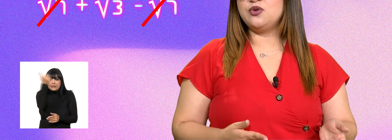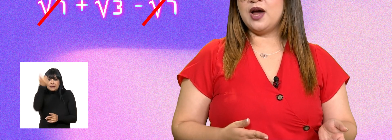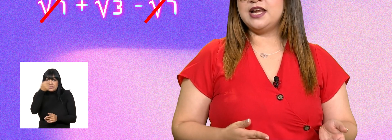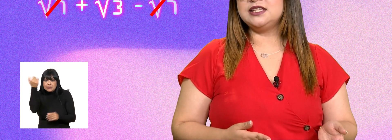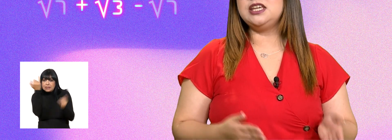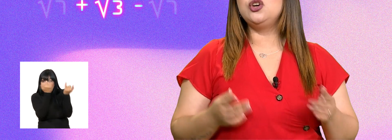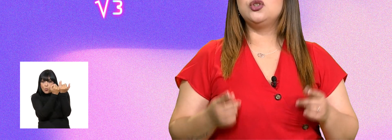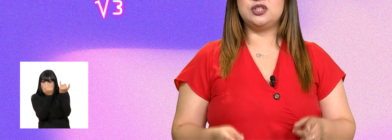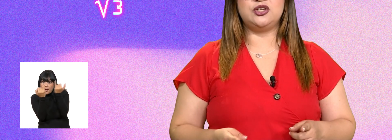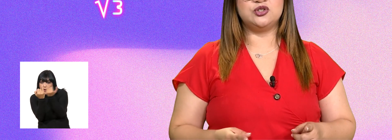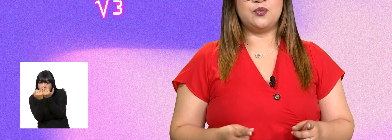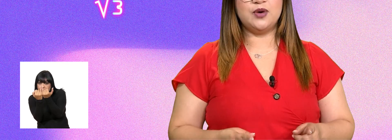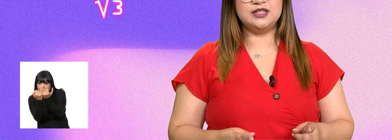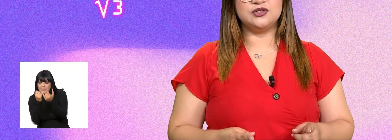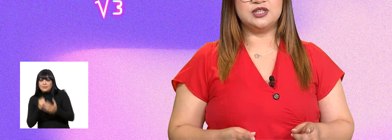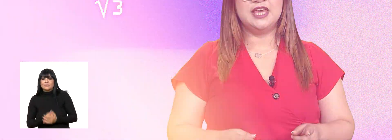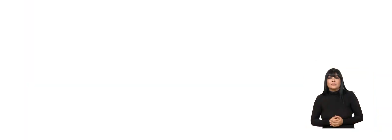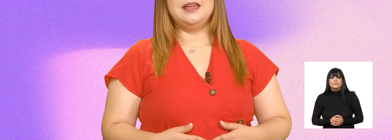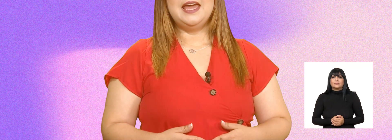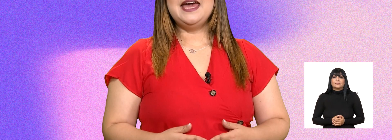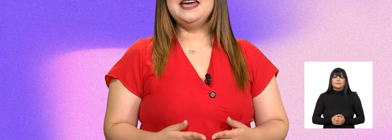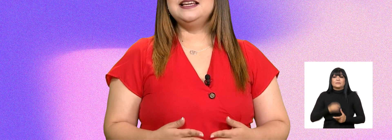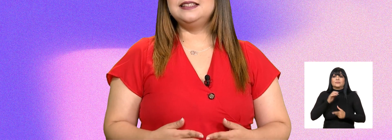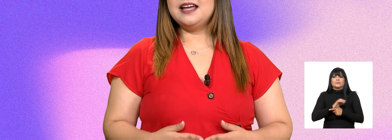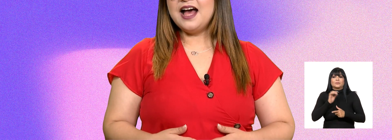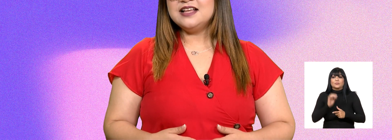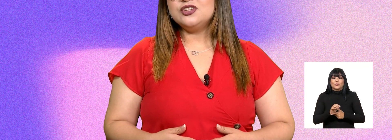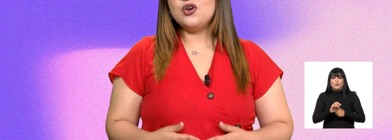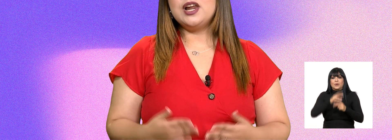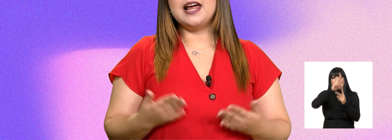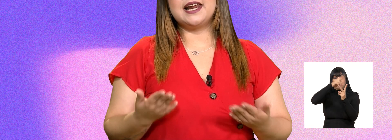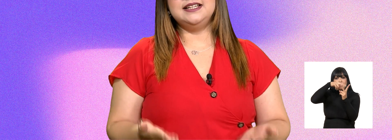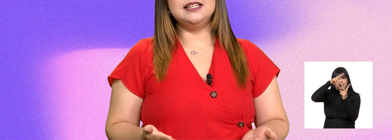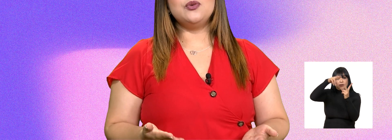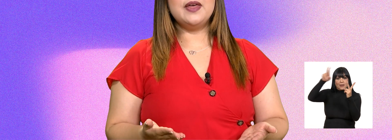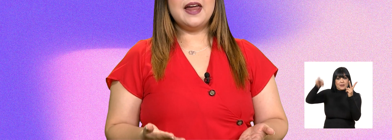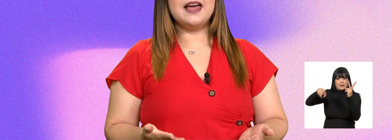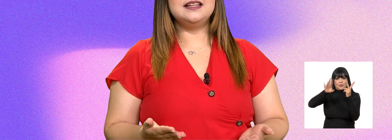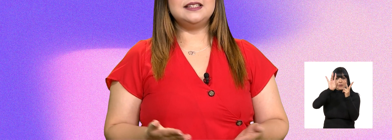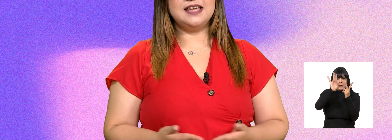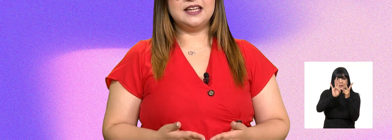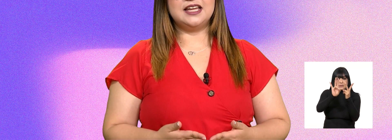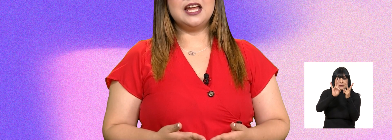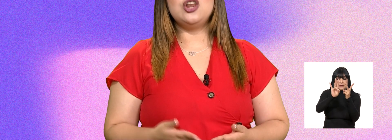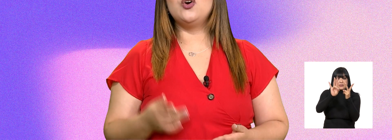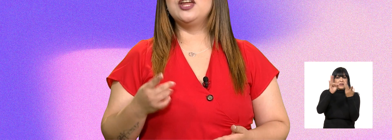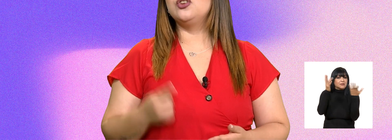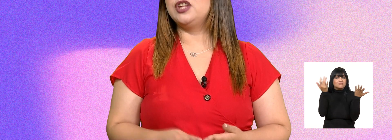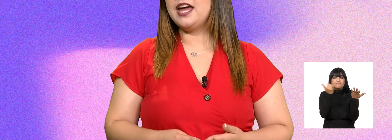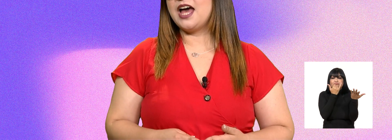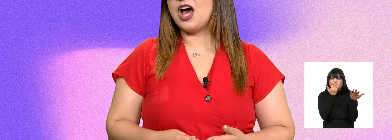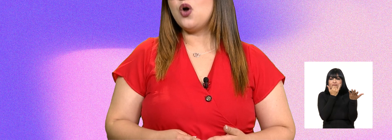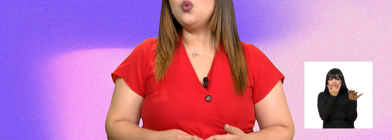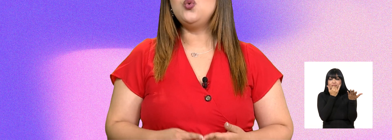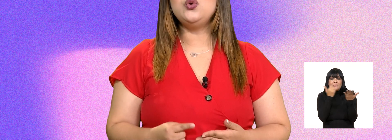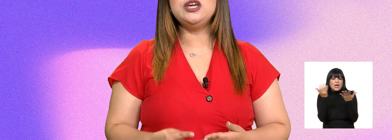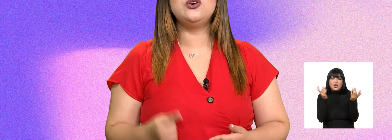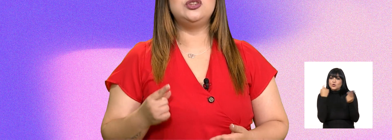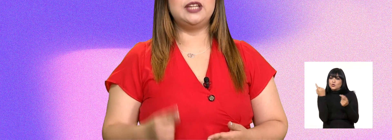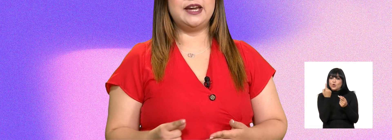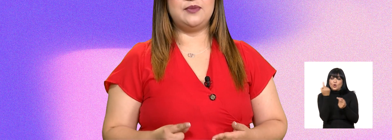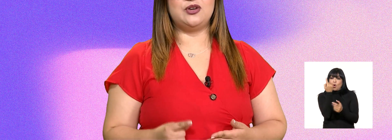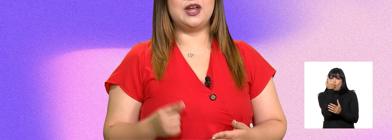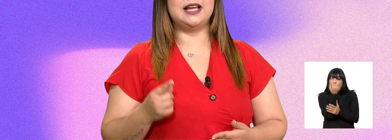términos iguales y con signos opuestos. En este caso, las raíces cuadradas de 7 lo que nos deja un